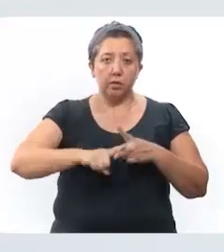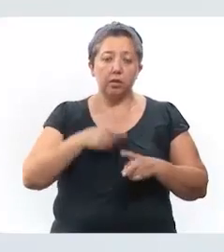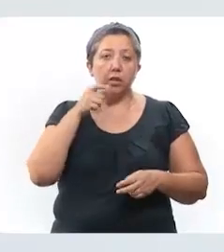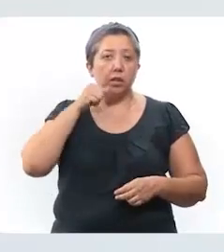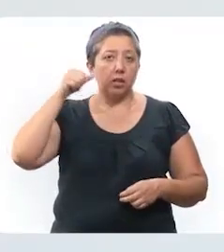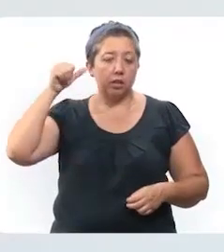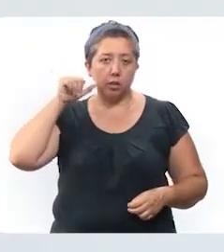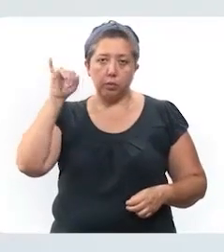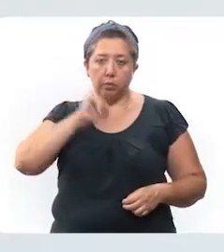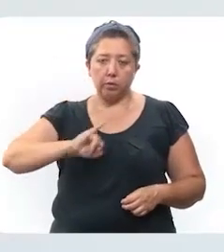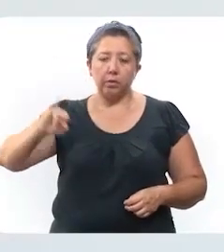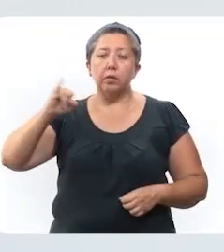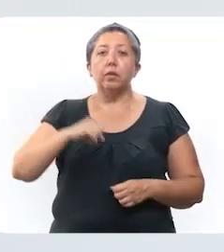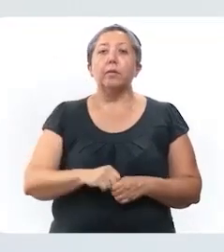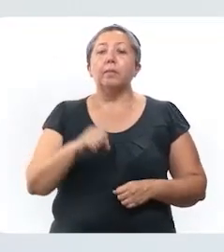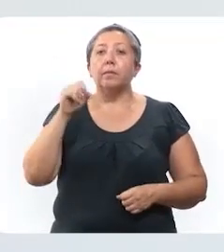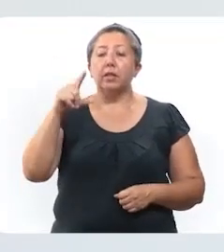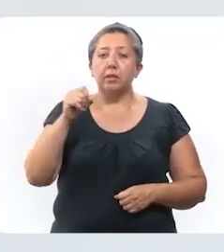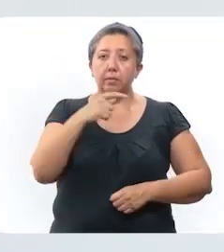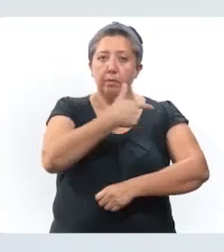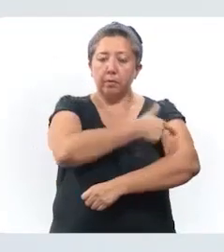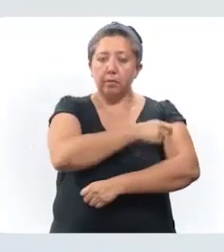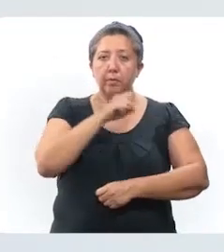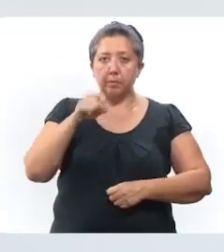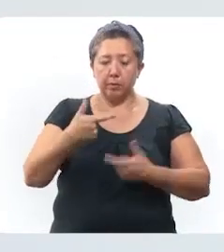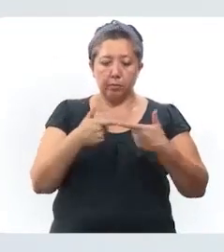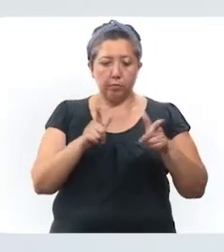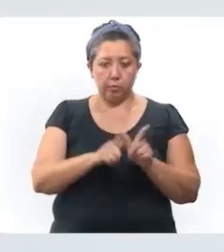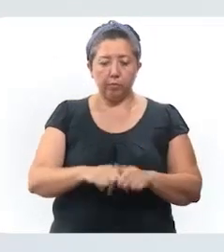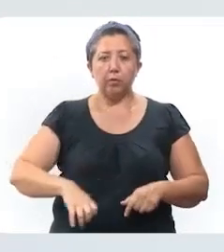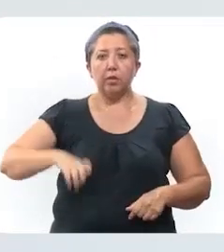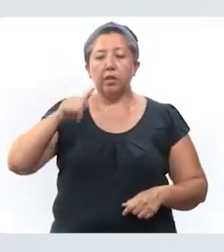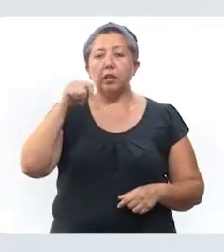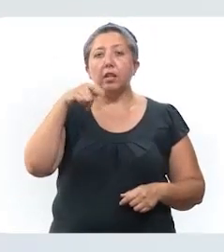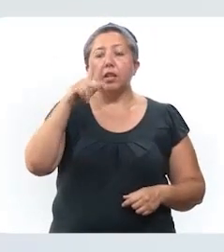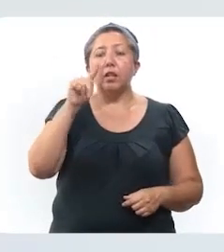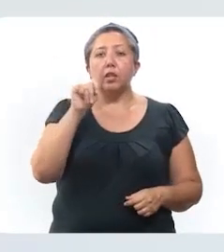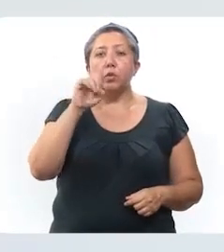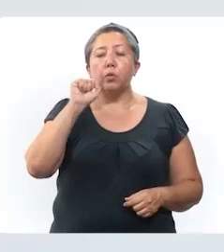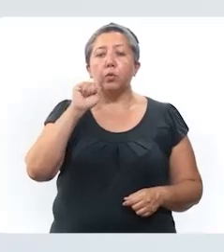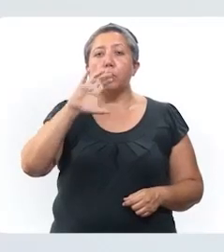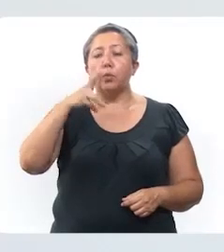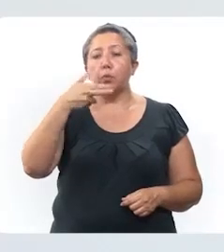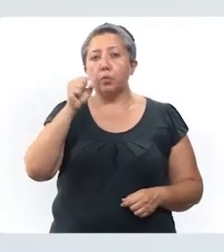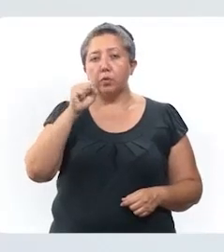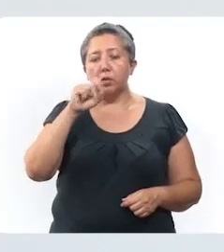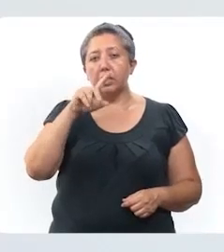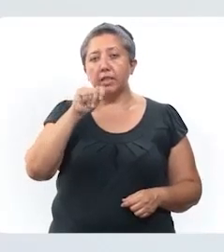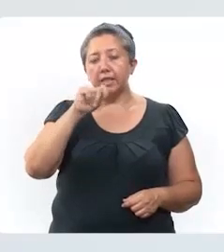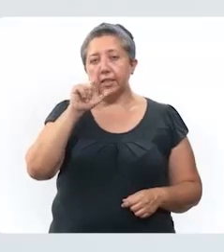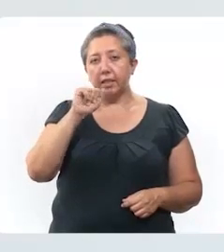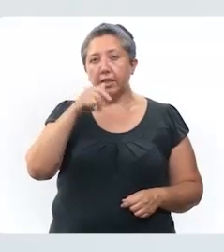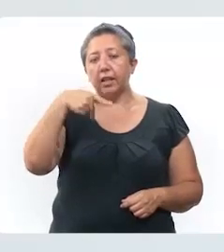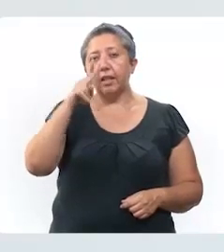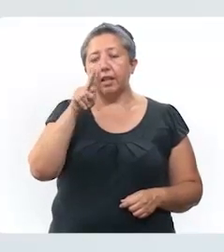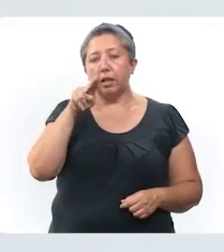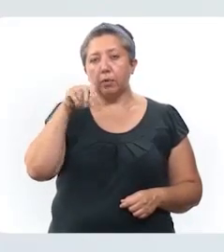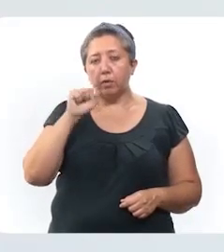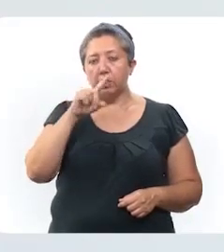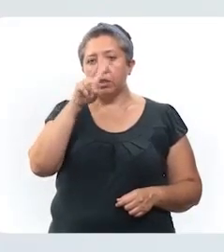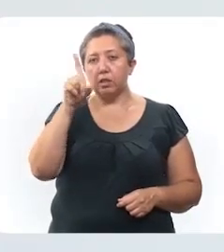ayer jueves cuando se comenzó a aplicar la misma vacuna al mismo grupo de edad en Tecantó, Tecom, Cuncunul, Chaxinquín, Cagua,